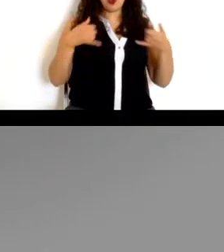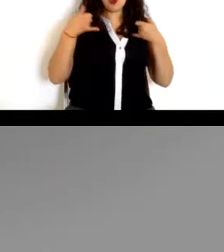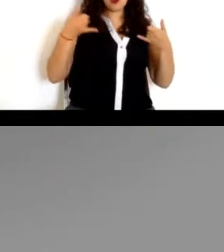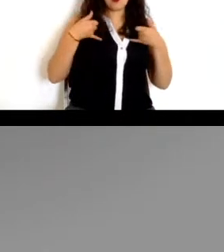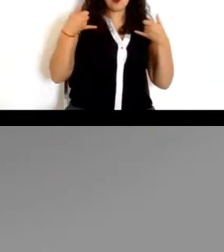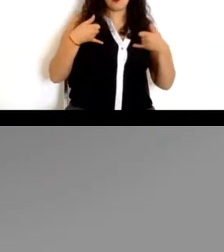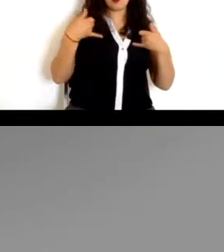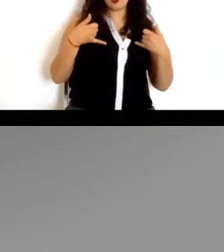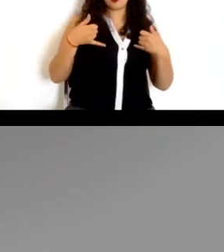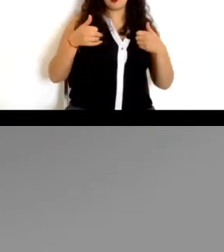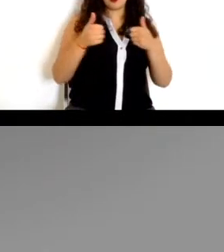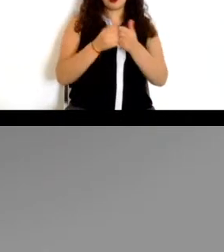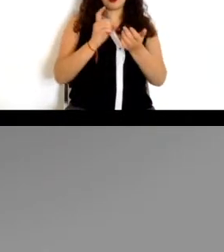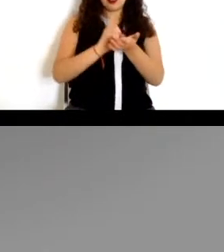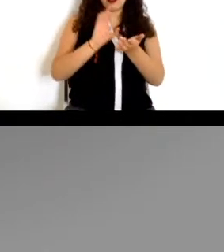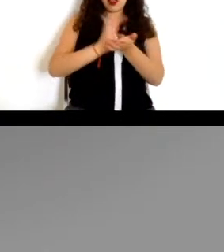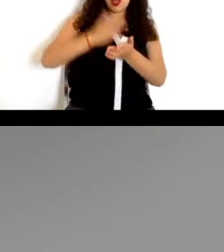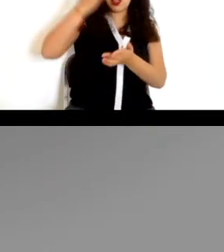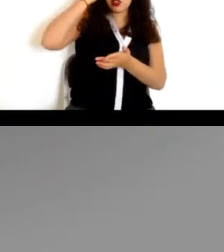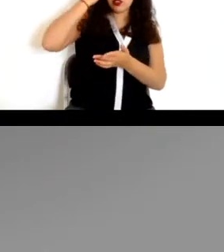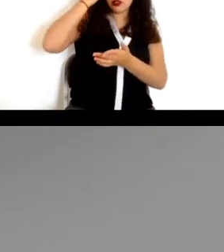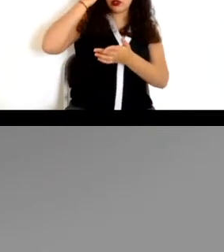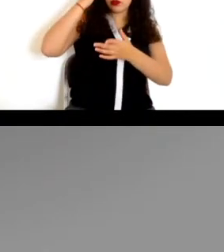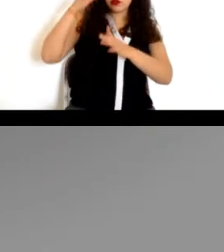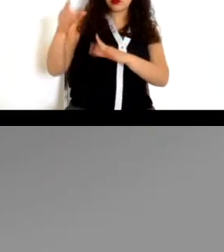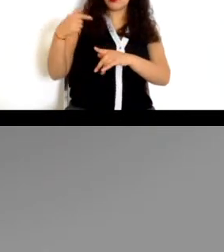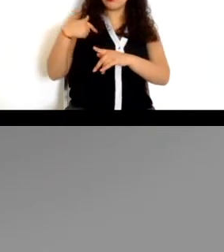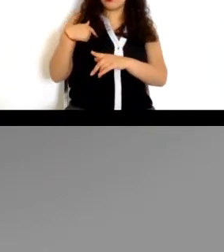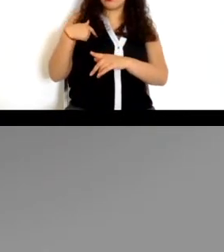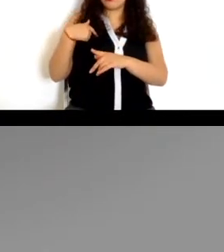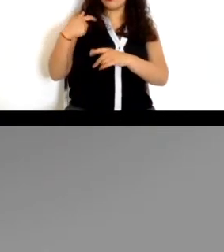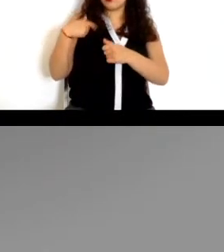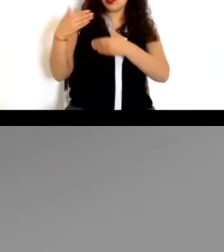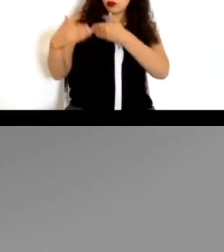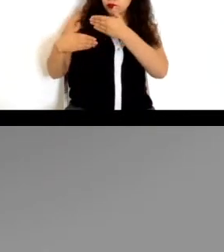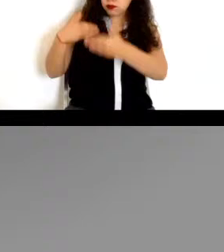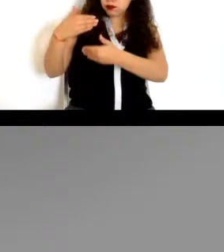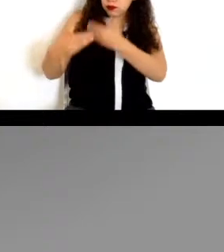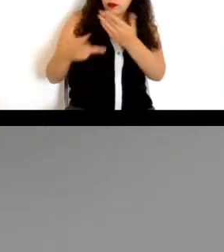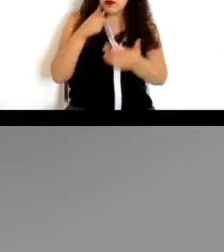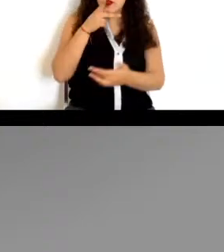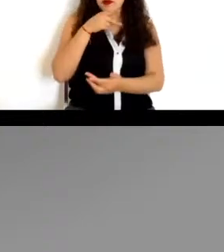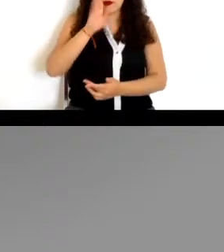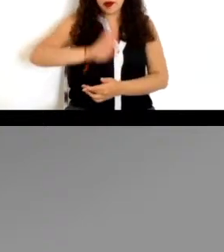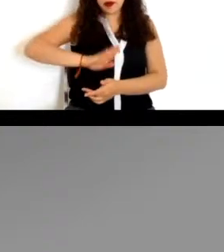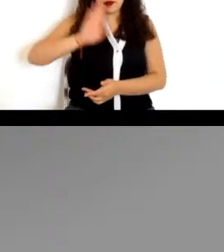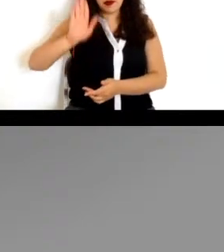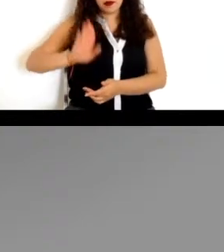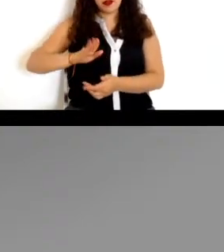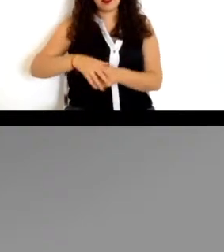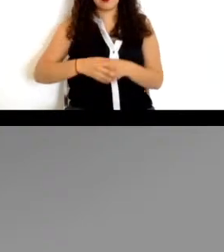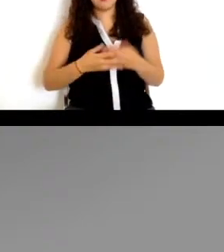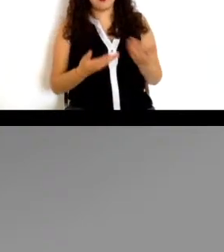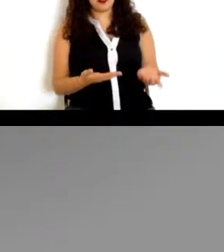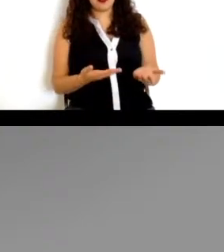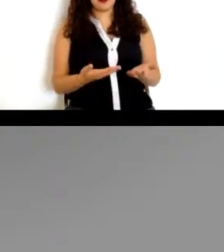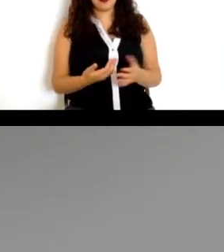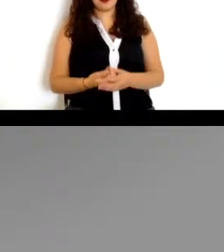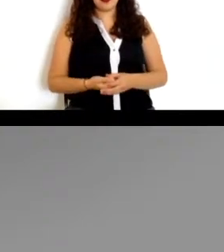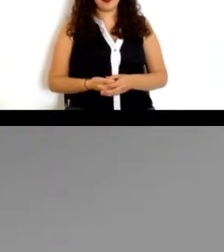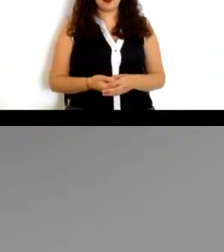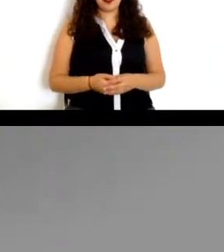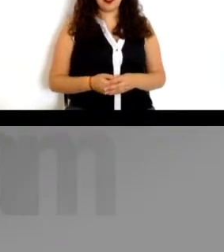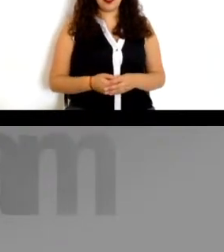como mentor, como padre en todo su proceso. Incluso los que han alcanzado los niveles